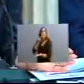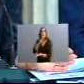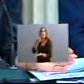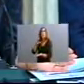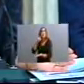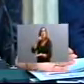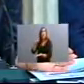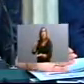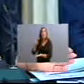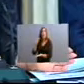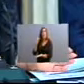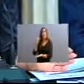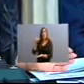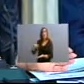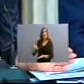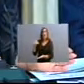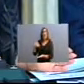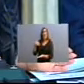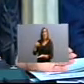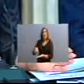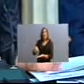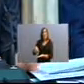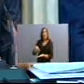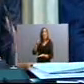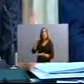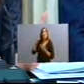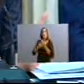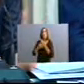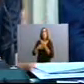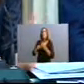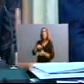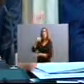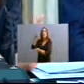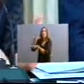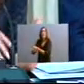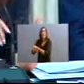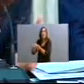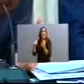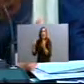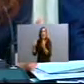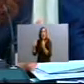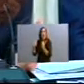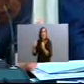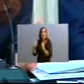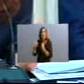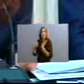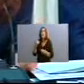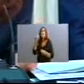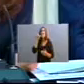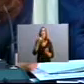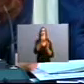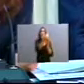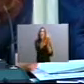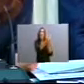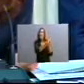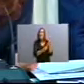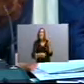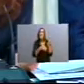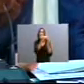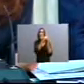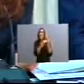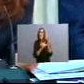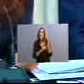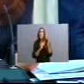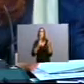parte de la Cancillería argentina en concepto de costas, y ya no integra la nómina de los que tienen tarjeta